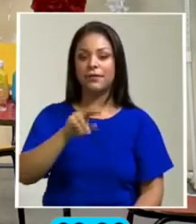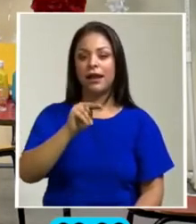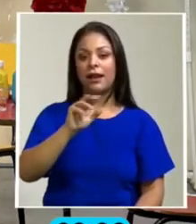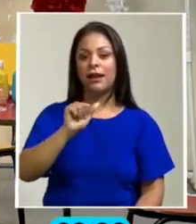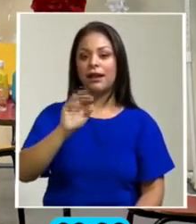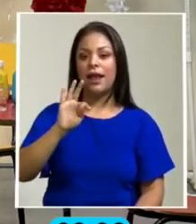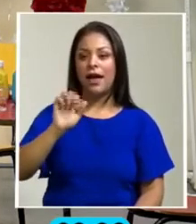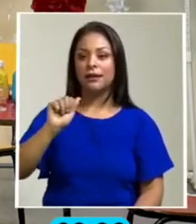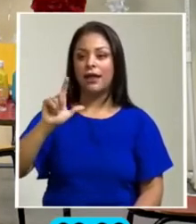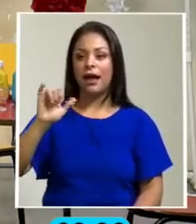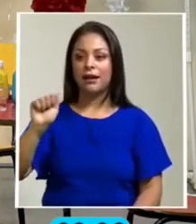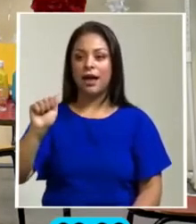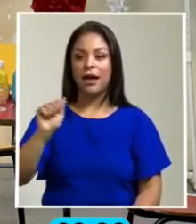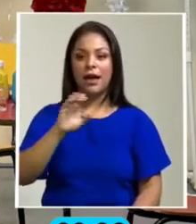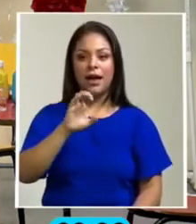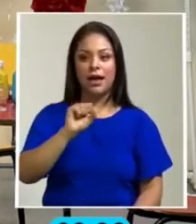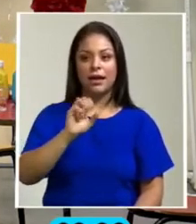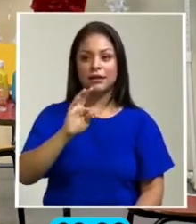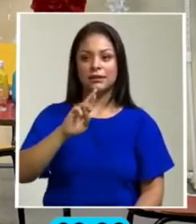Estrella, Carla.